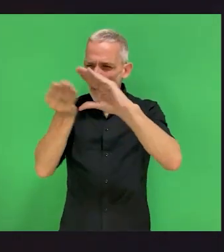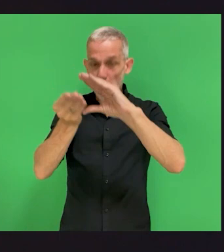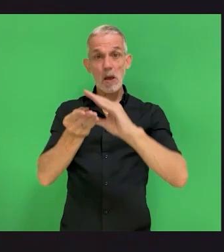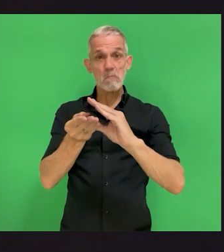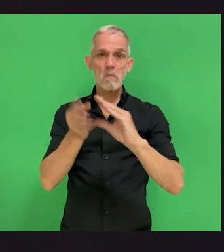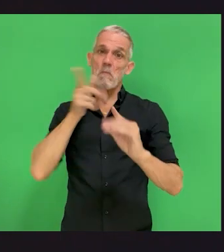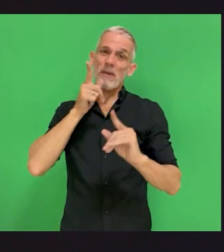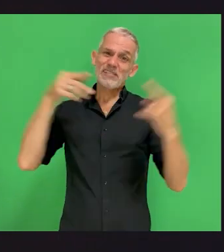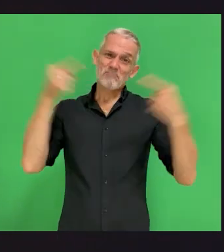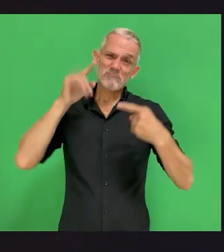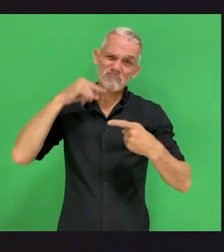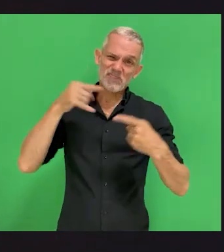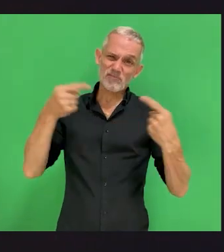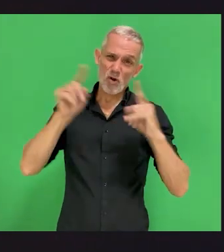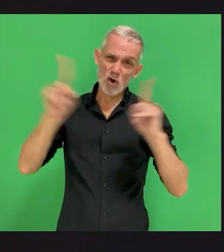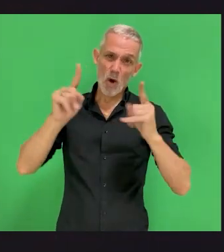parece absurdo.